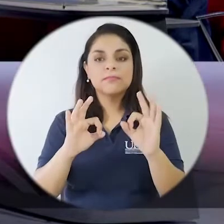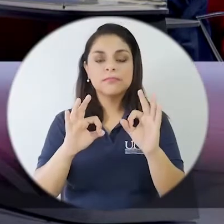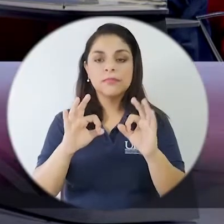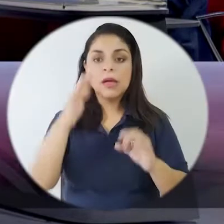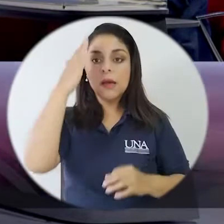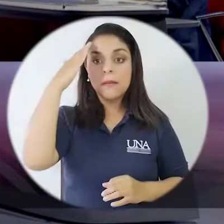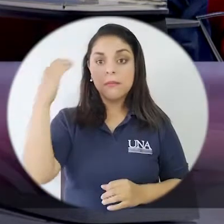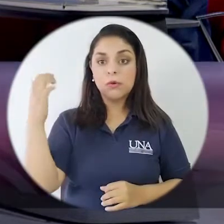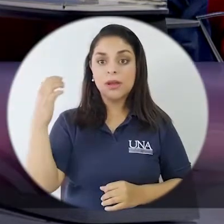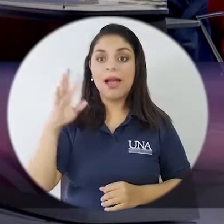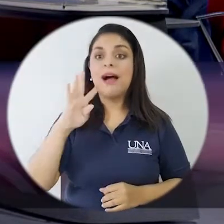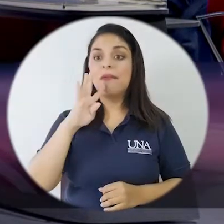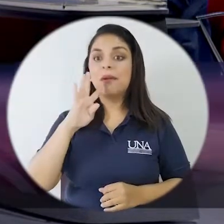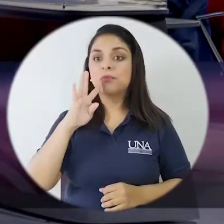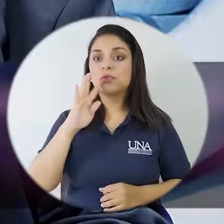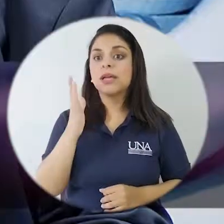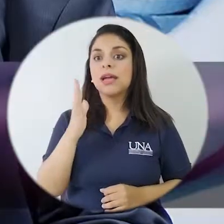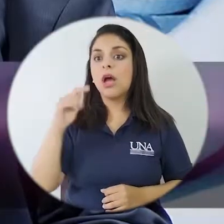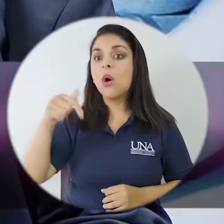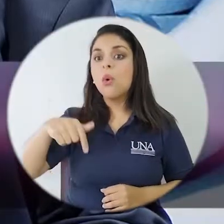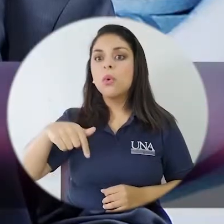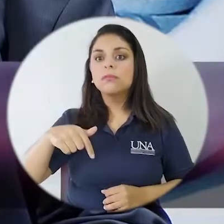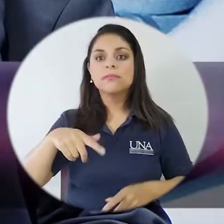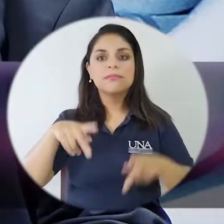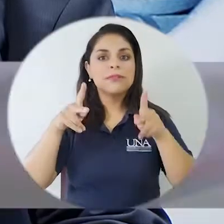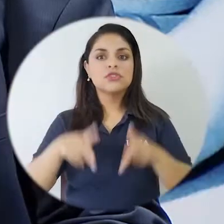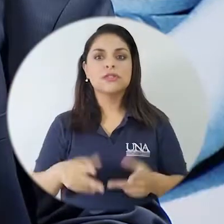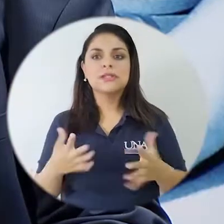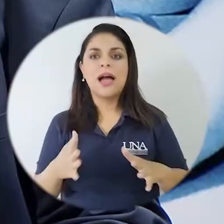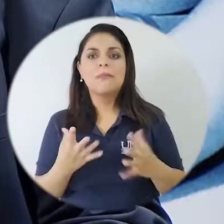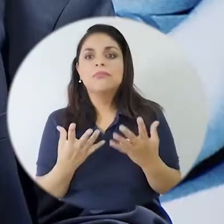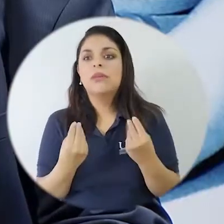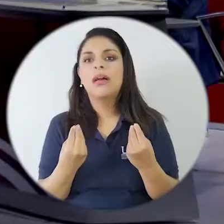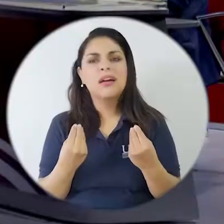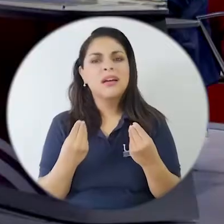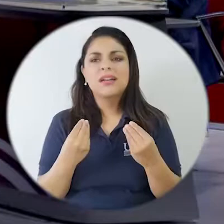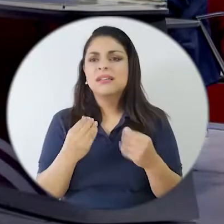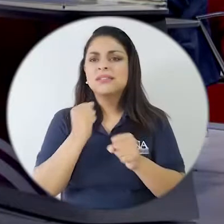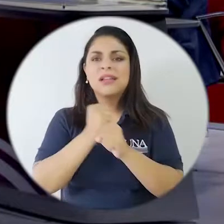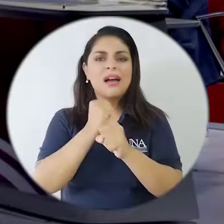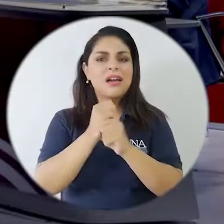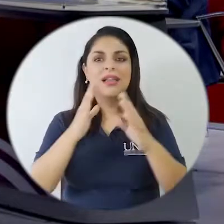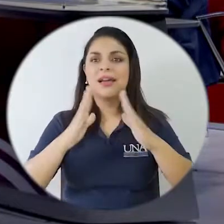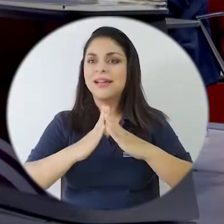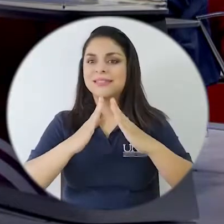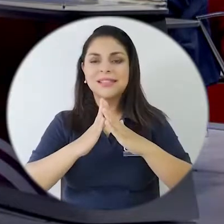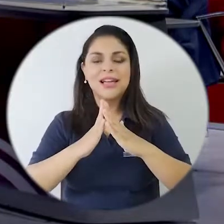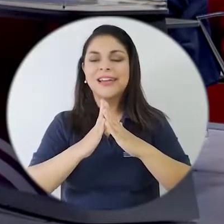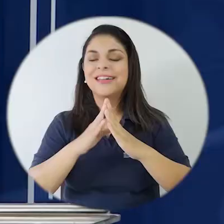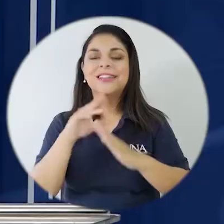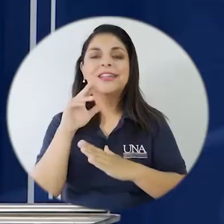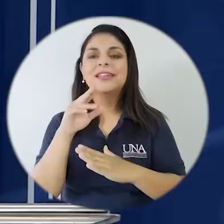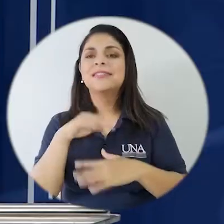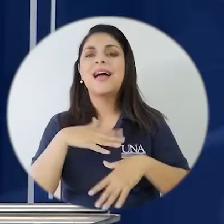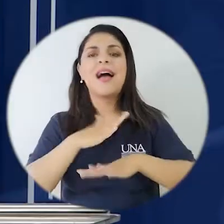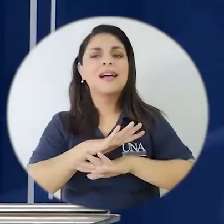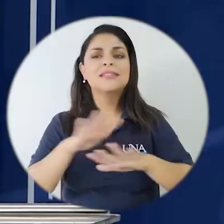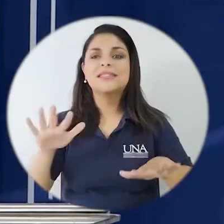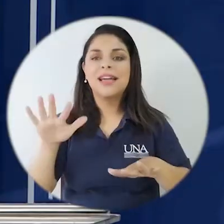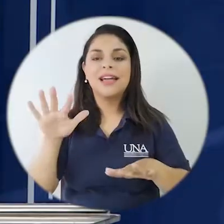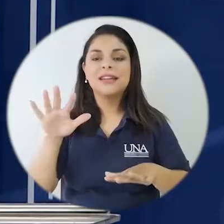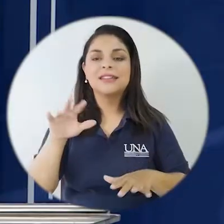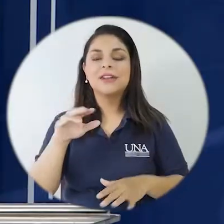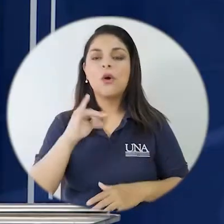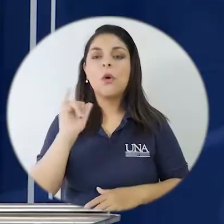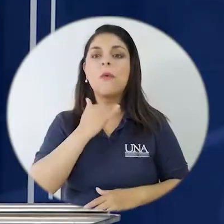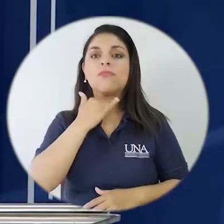Incluso podríamos hablar de que hoy hay gente que le tiene ya fobia al teletrabajo. Simplemente, como usted dice, no ven no ven la luz